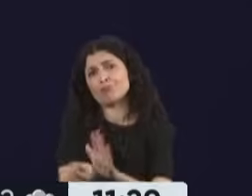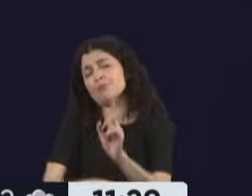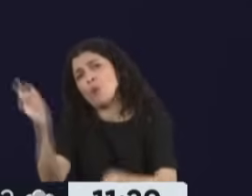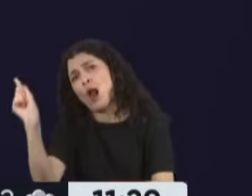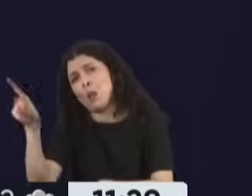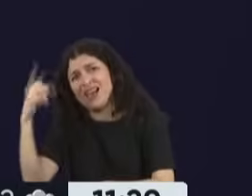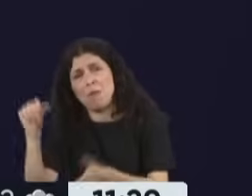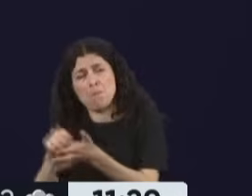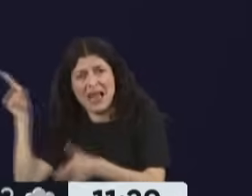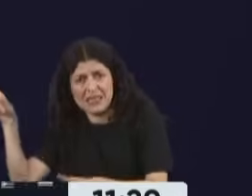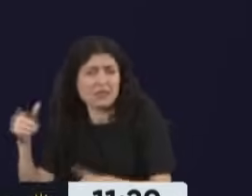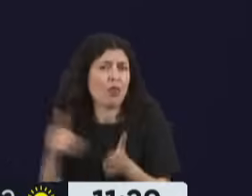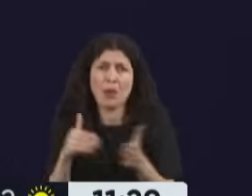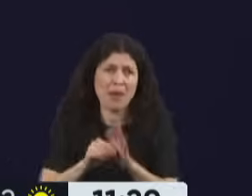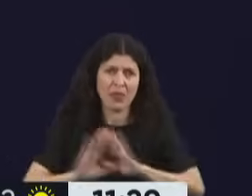caso. Por lo tanto,